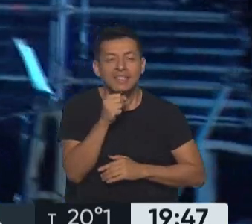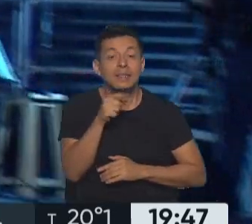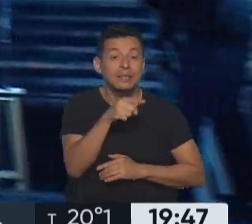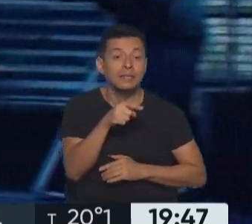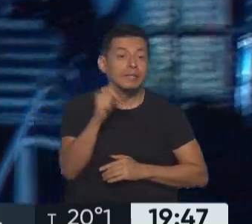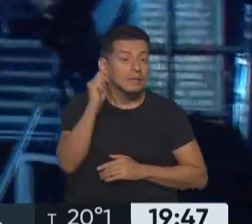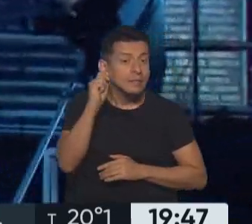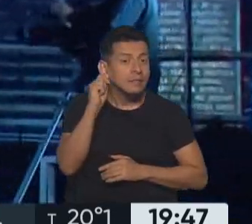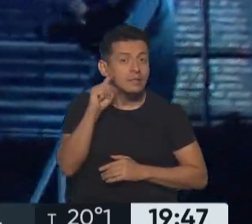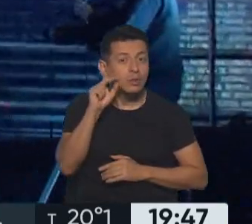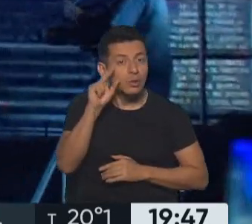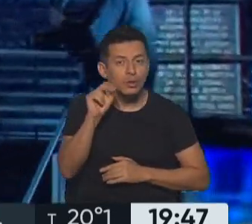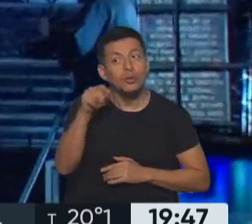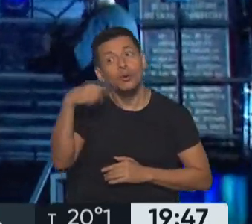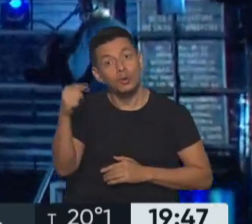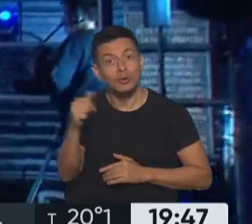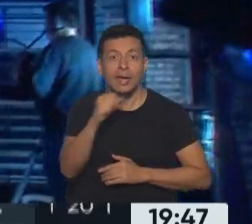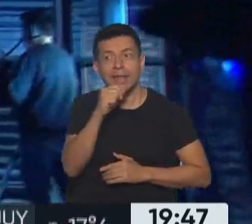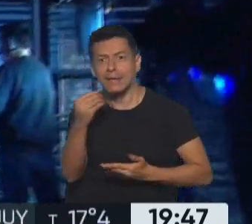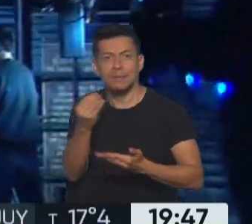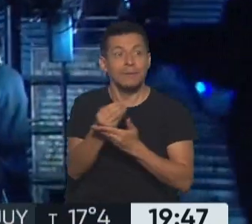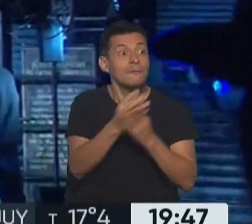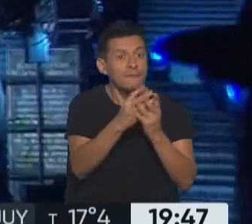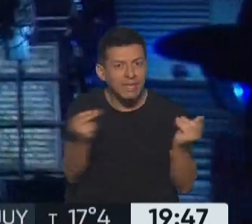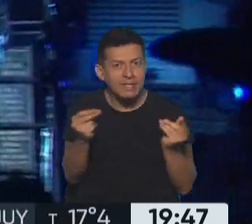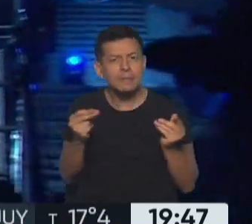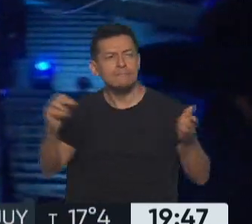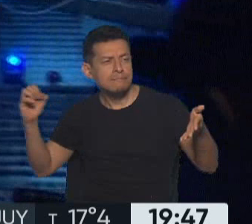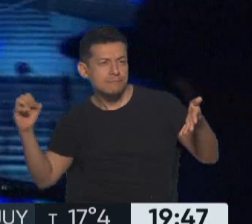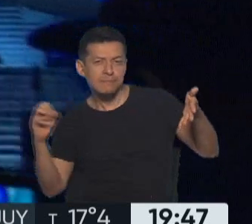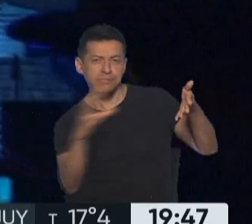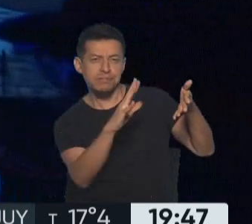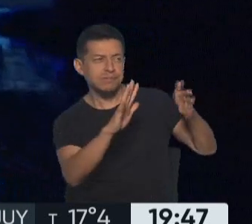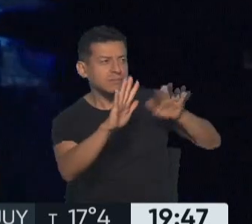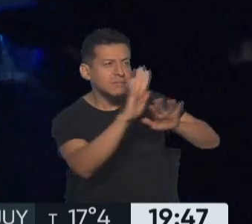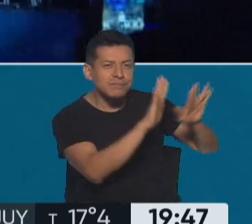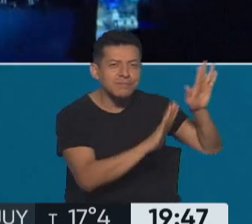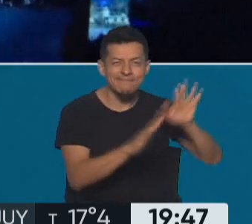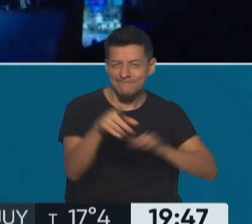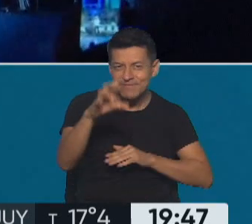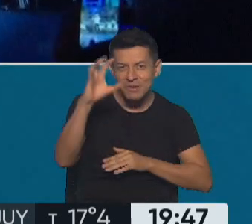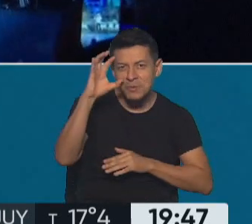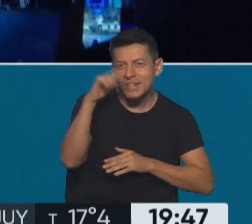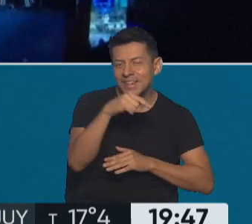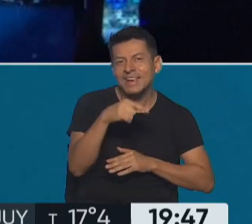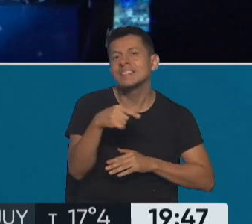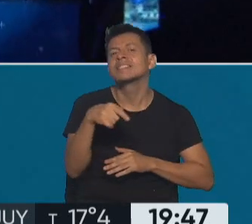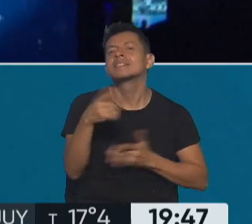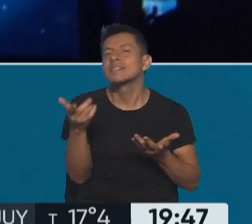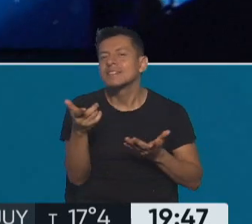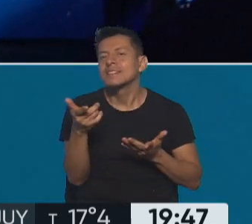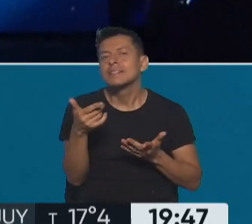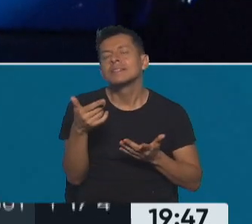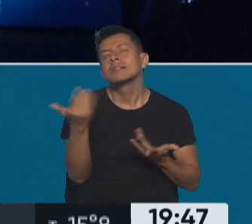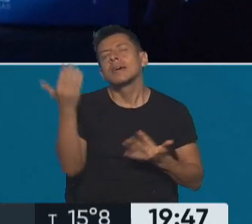estarán desfilando por este lugar. Se podrá ver la técnica del mapping. Recuerdan ustedes, Silvia, y también Daniel, cuando